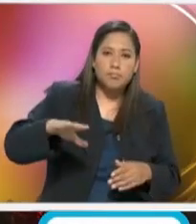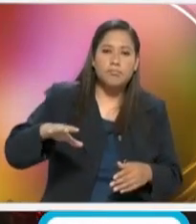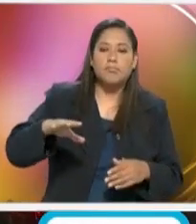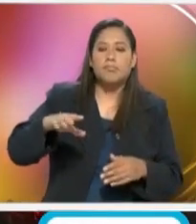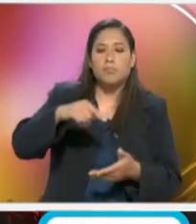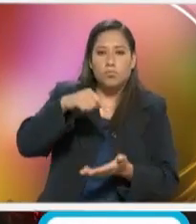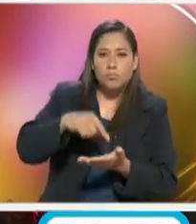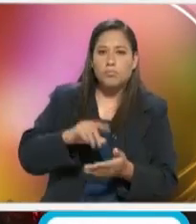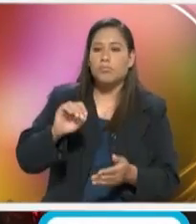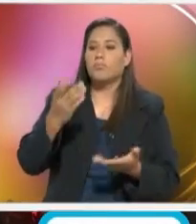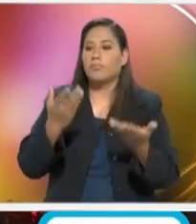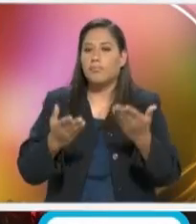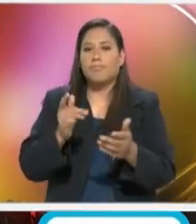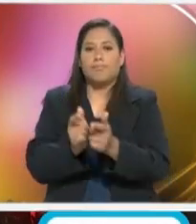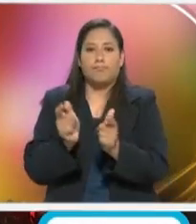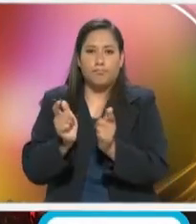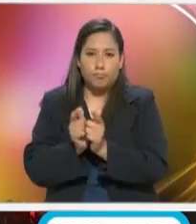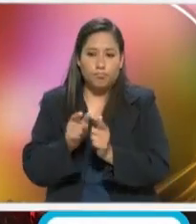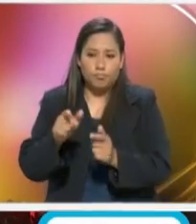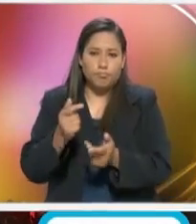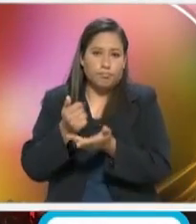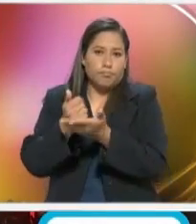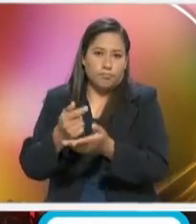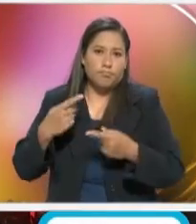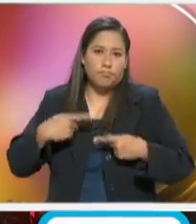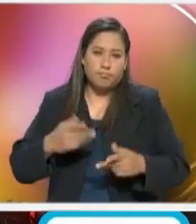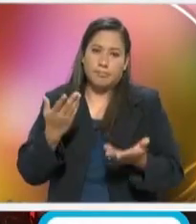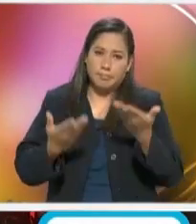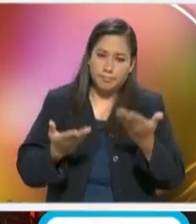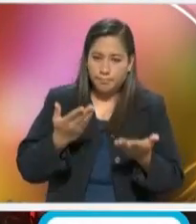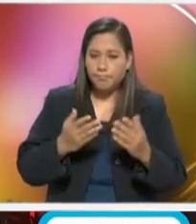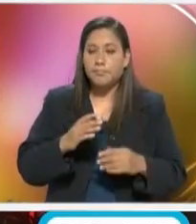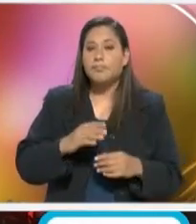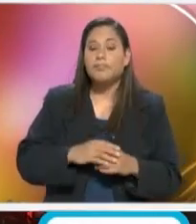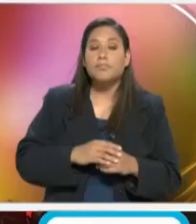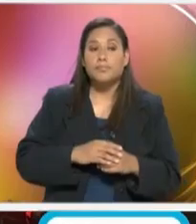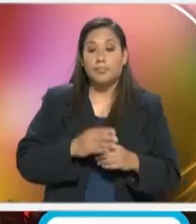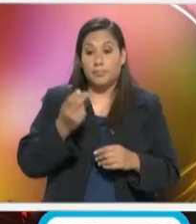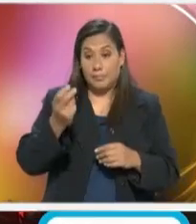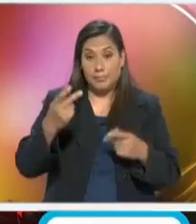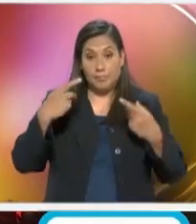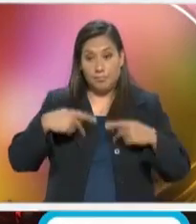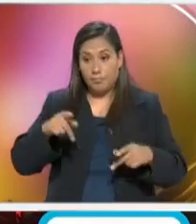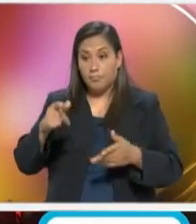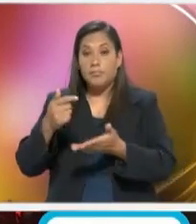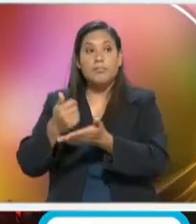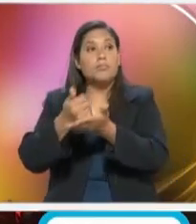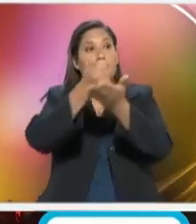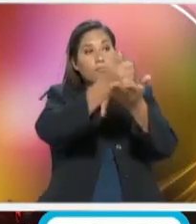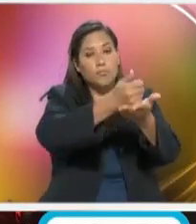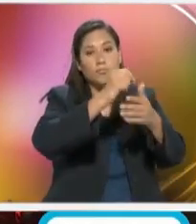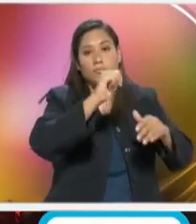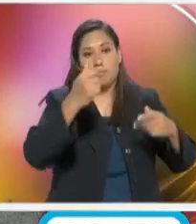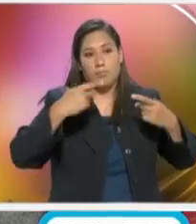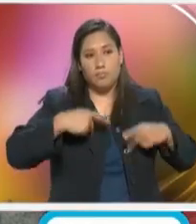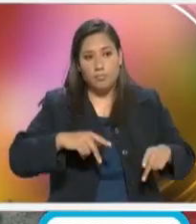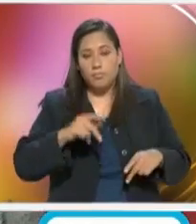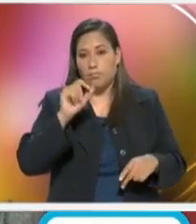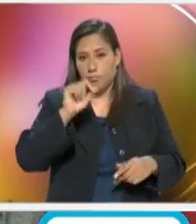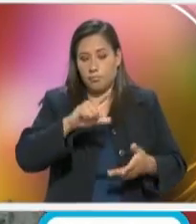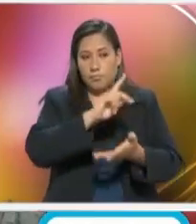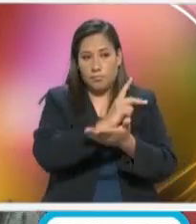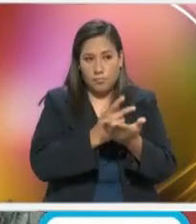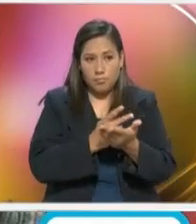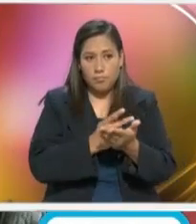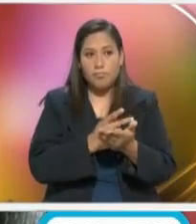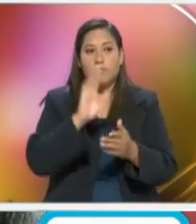estén ustedes ayudando. Así es. Y también la idea, me comentabas, era que estas personas ayuden a otras personas con el mismo modelo, que